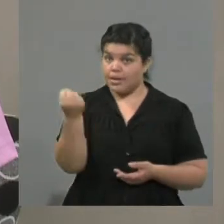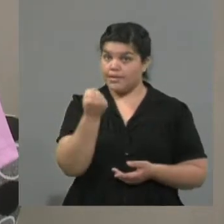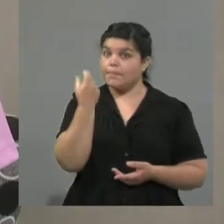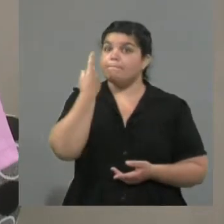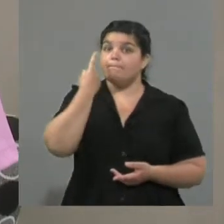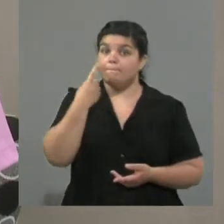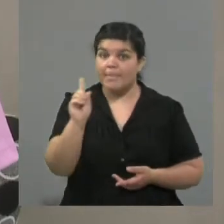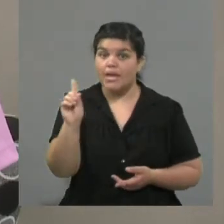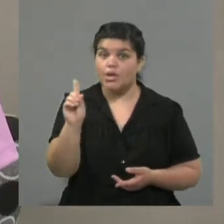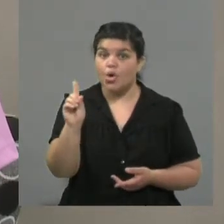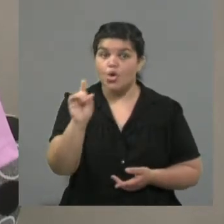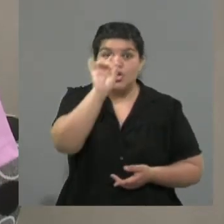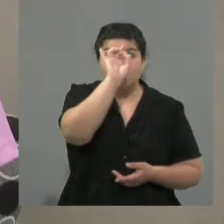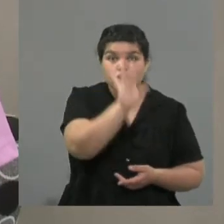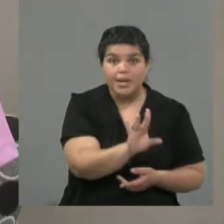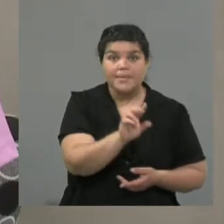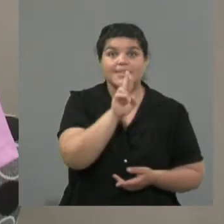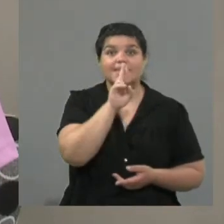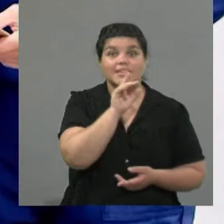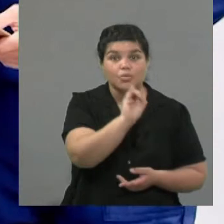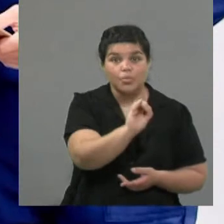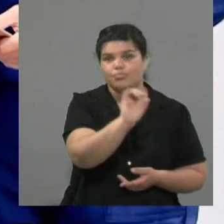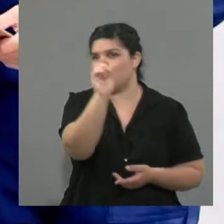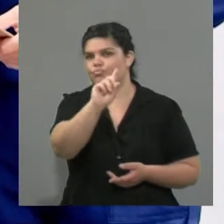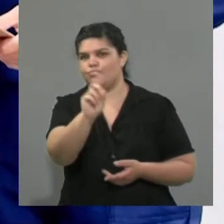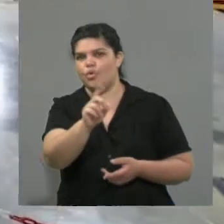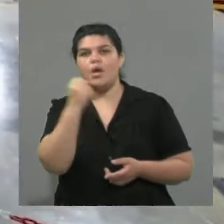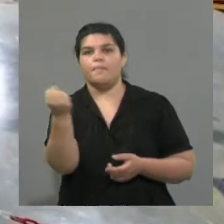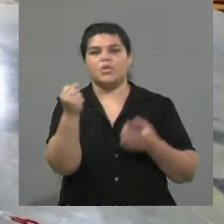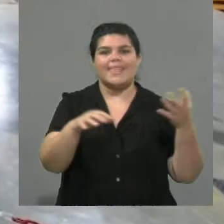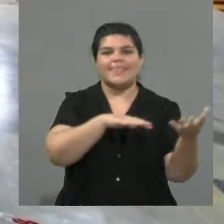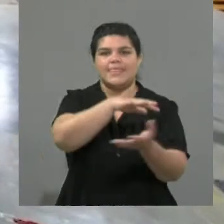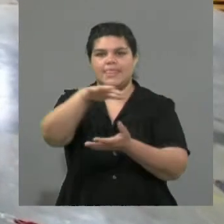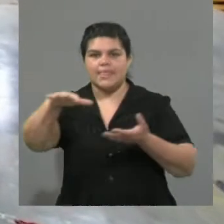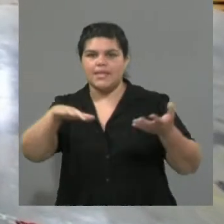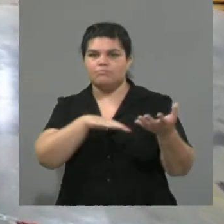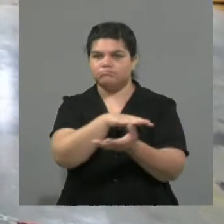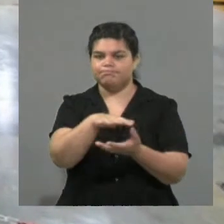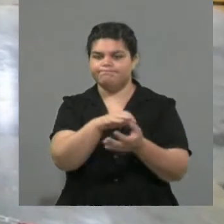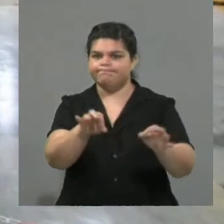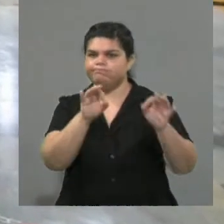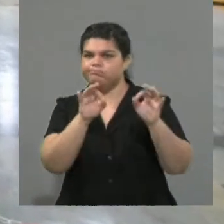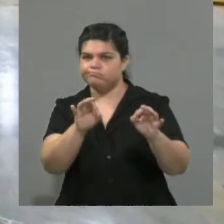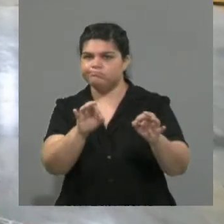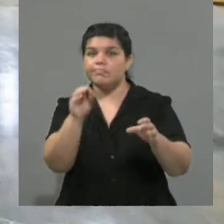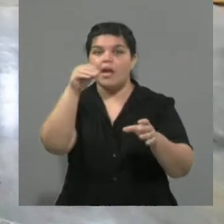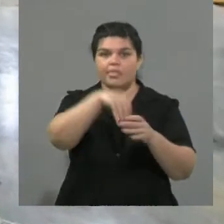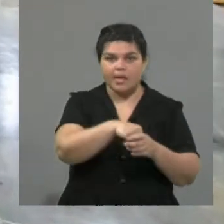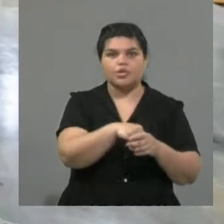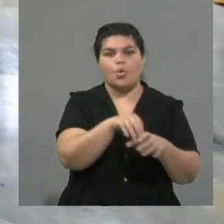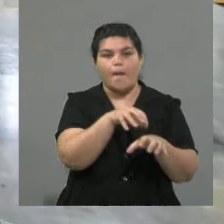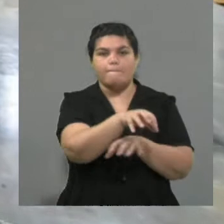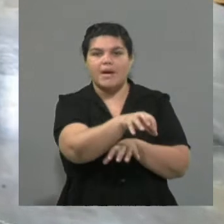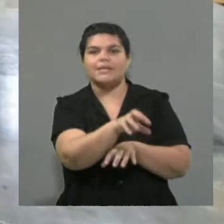orgánico, armado, en el que forma una parte importante, que es la seguridad del vehículo. La seguridad vial es